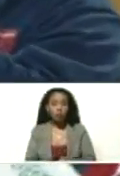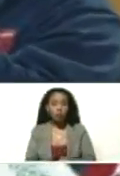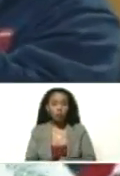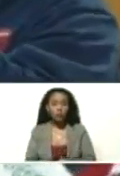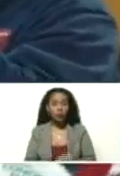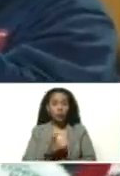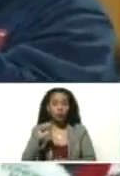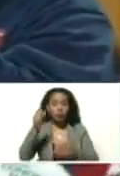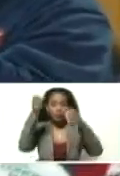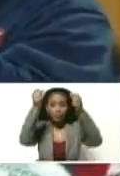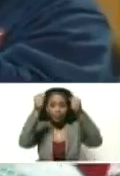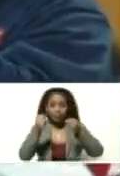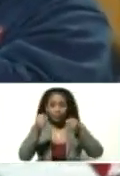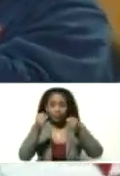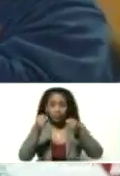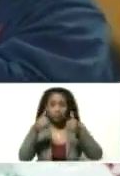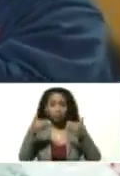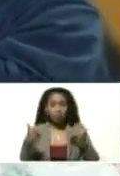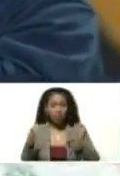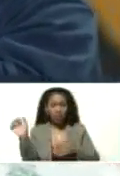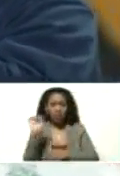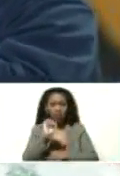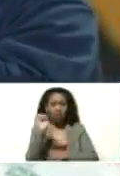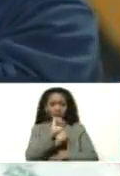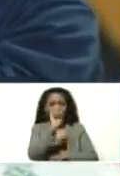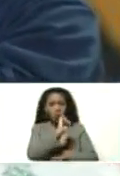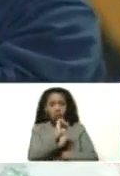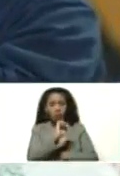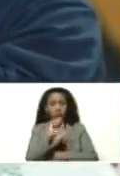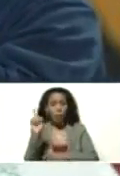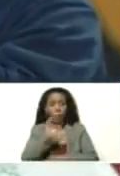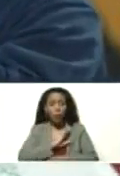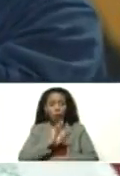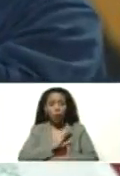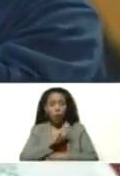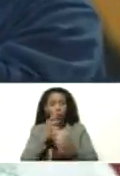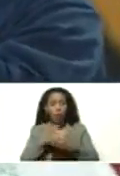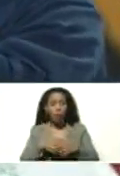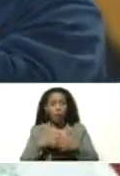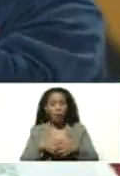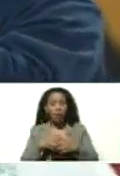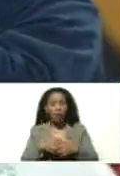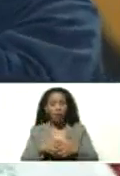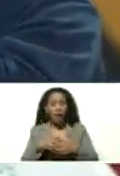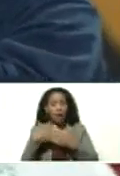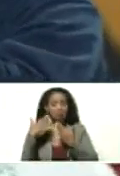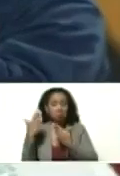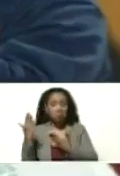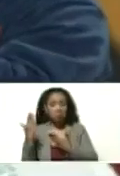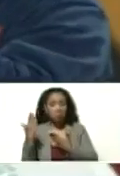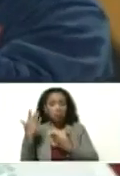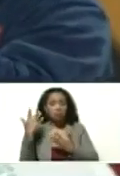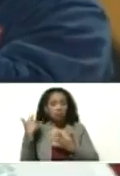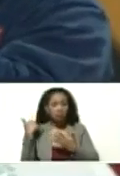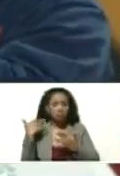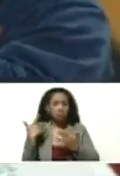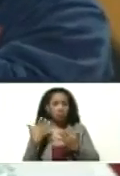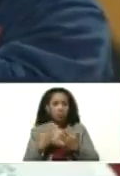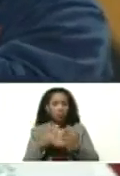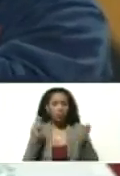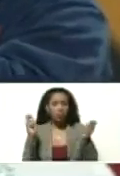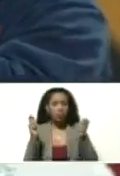portabarrotes de los carros portabarrotes de planta de Pella, y así una serie de sustitución